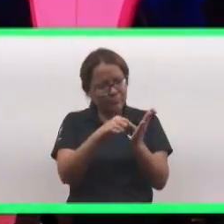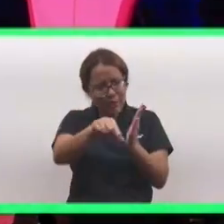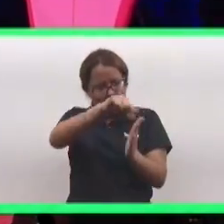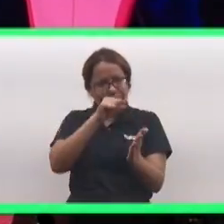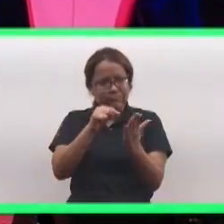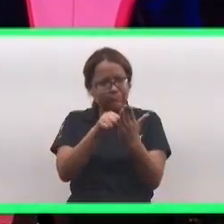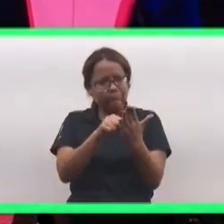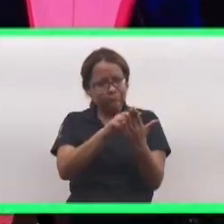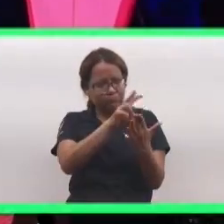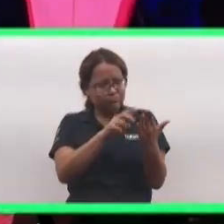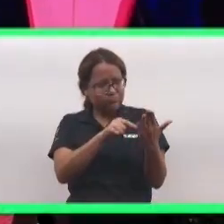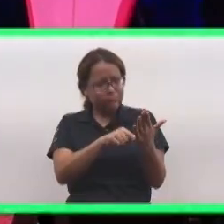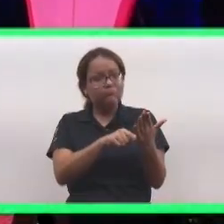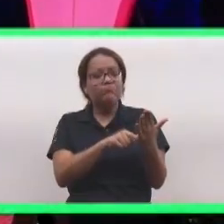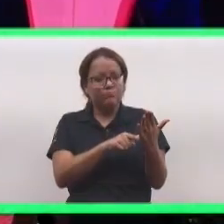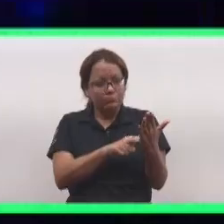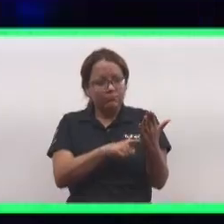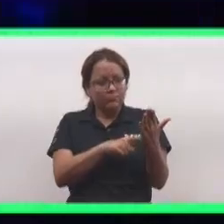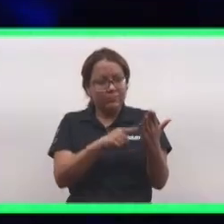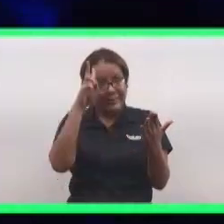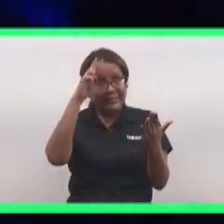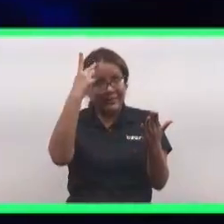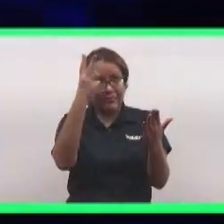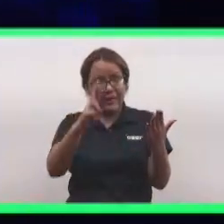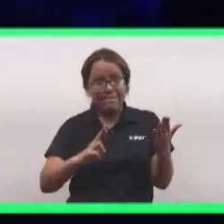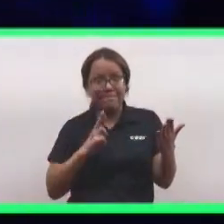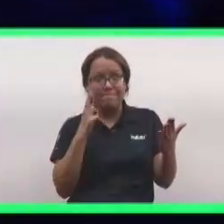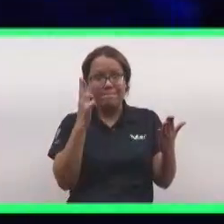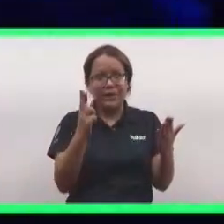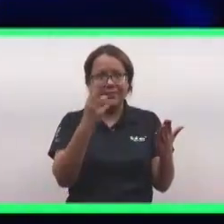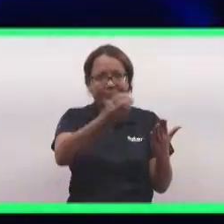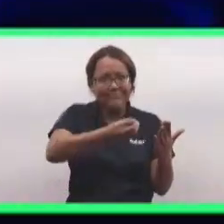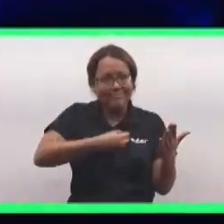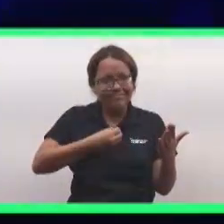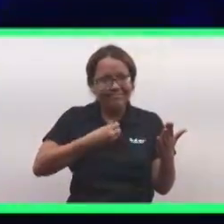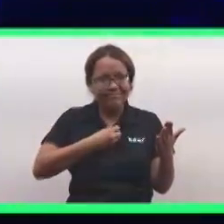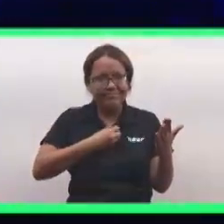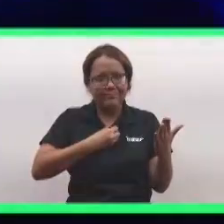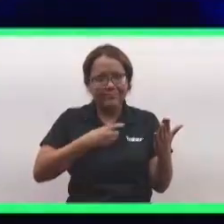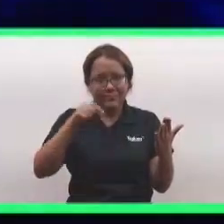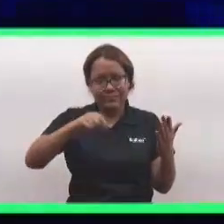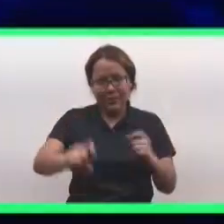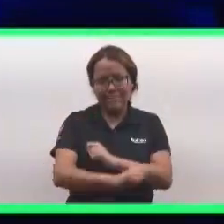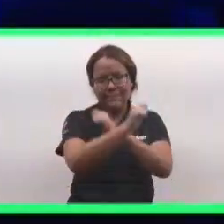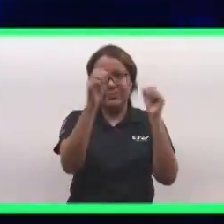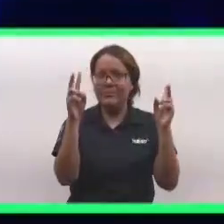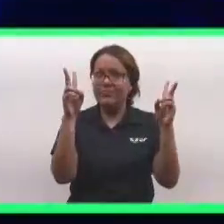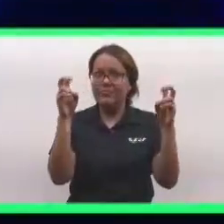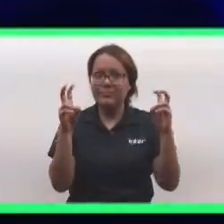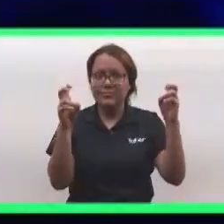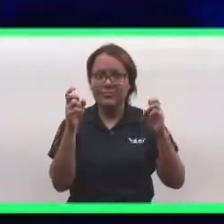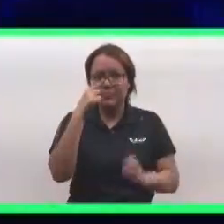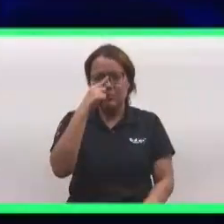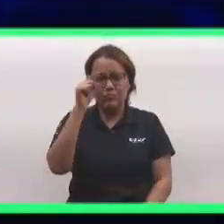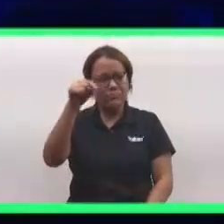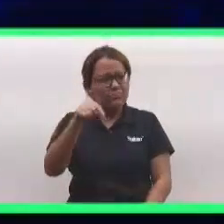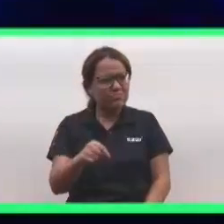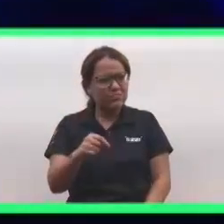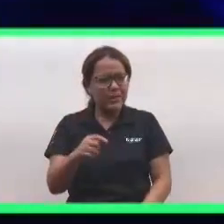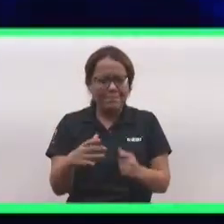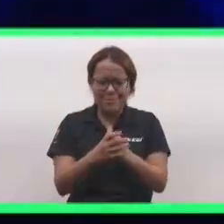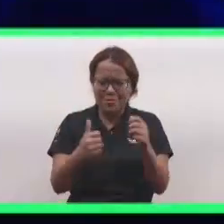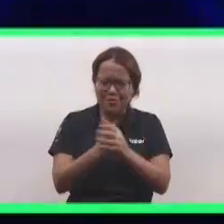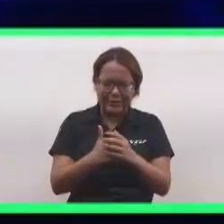a nosotros de llenarnos de esperanza y enseñarnos, como hemos titulado el sermón de esta mañana, con quién hablar en el